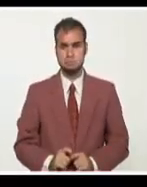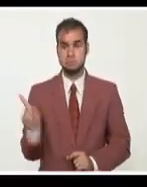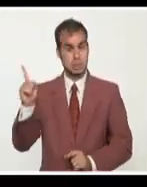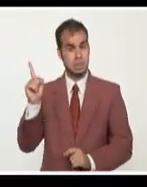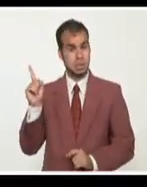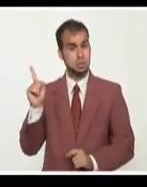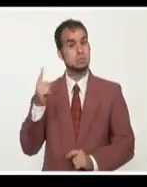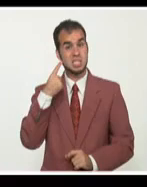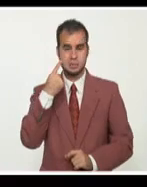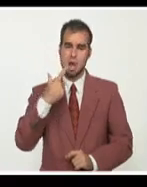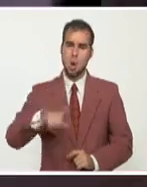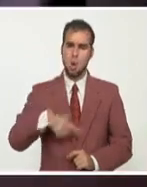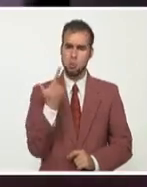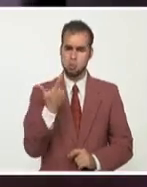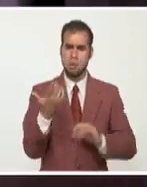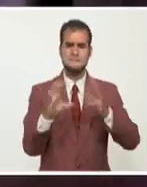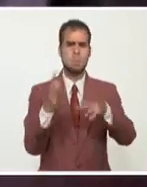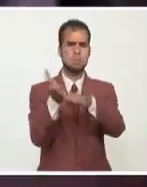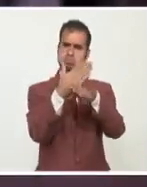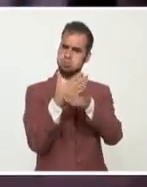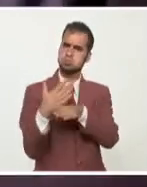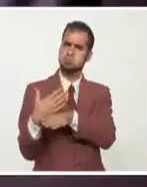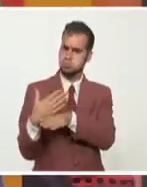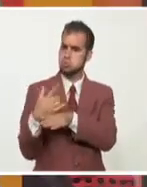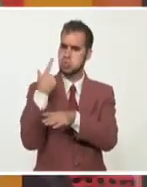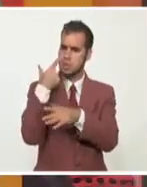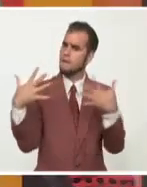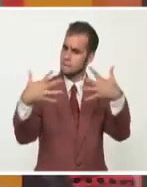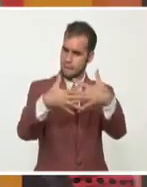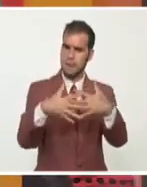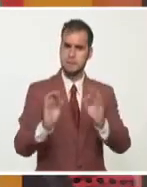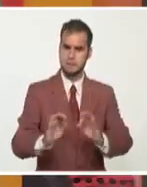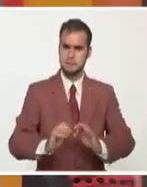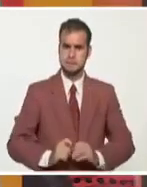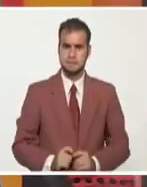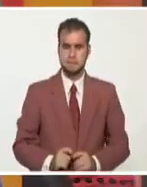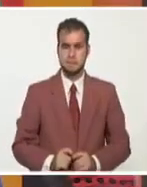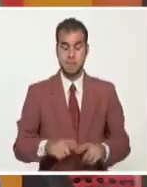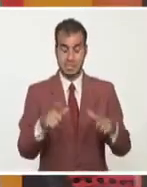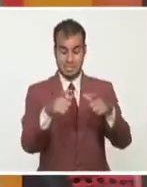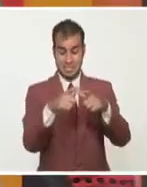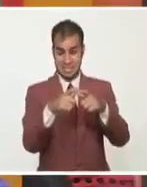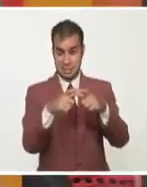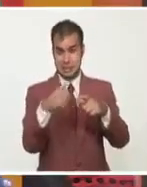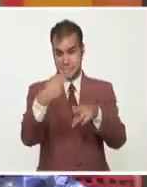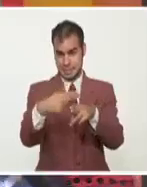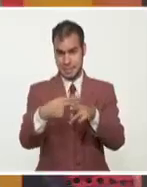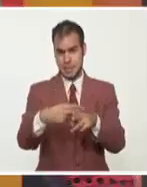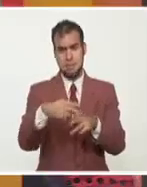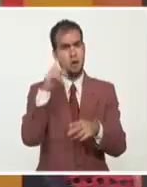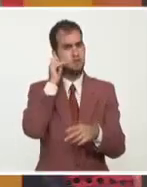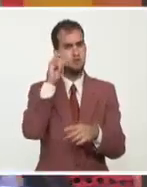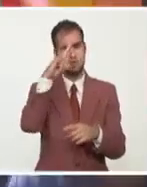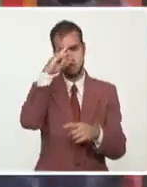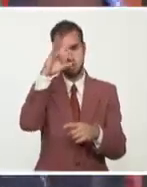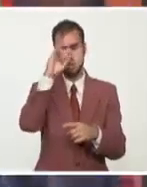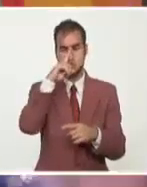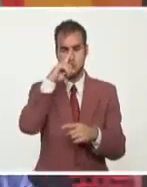y culturas, un tributo a las raíces compartidas. Fusión de Almas es ya un concepto que parte de la mitad de